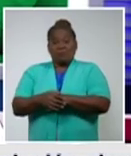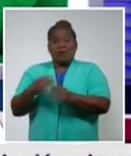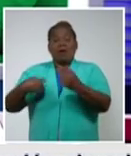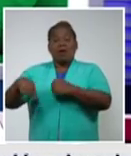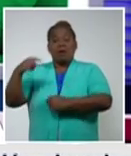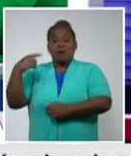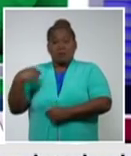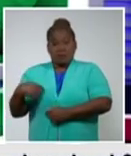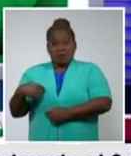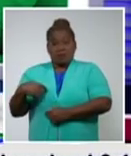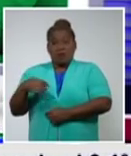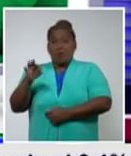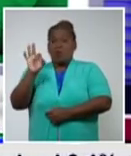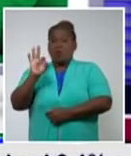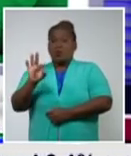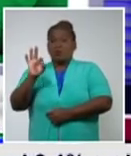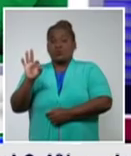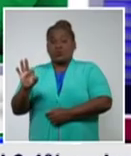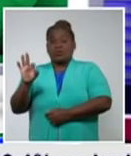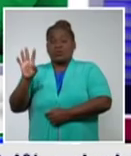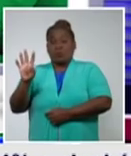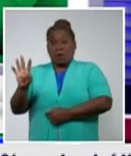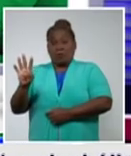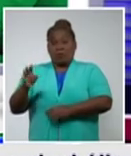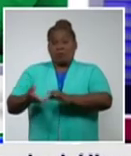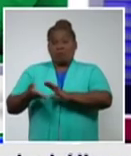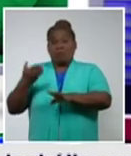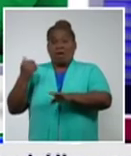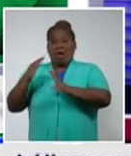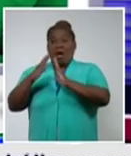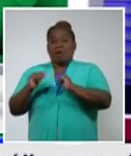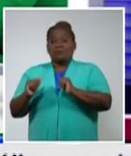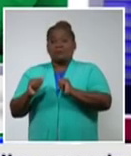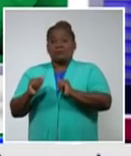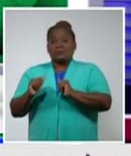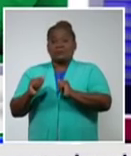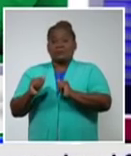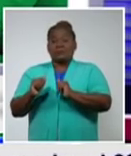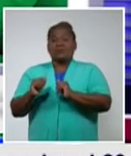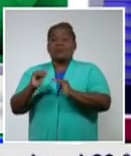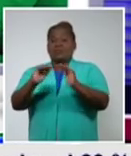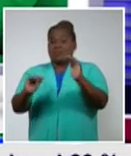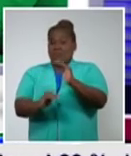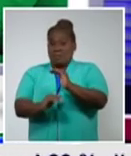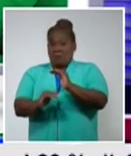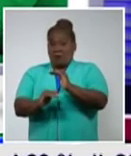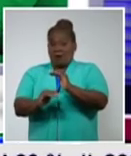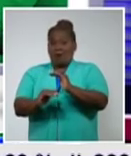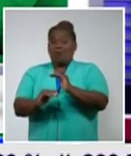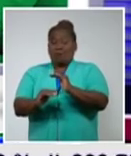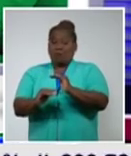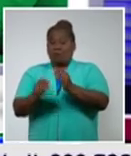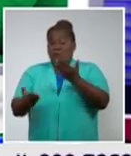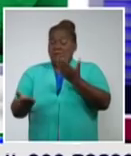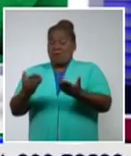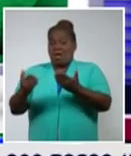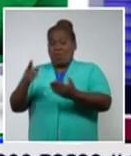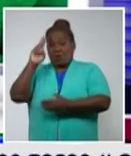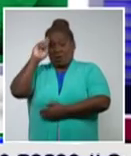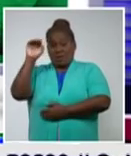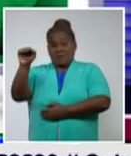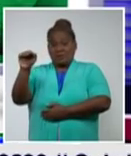de 884 alta, muy por debajo del número de ingresos. Eso hace que el balance